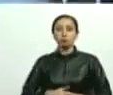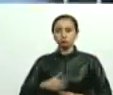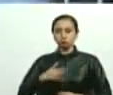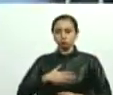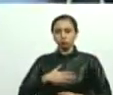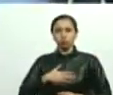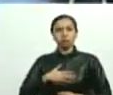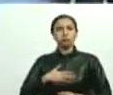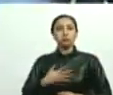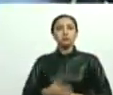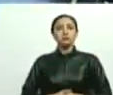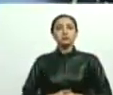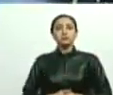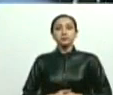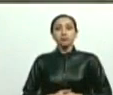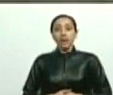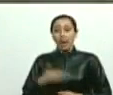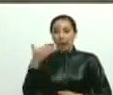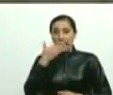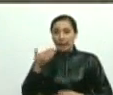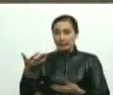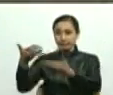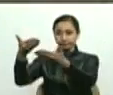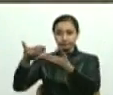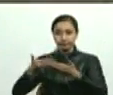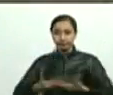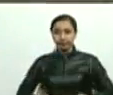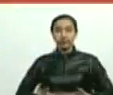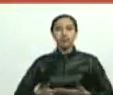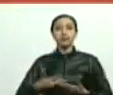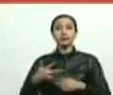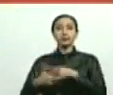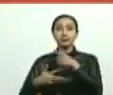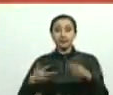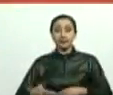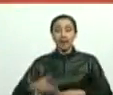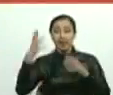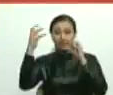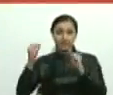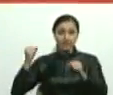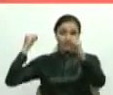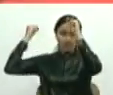recibir las cartas credenciales de 3 embajadores